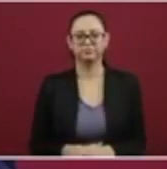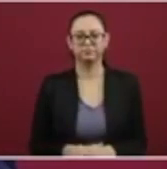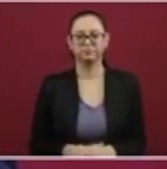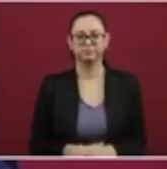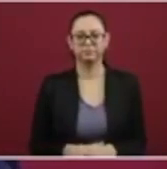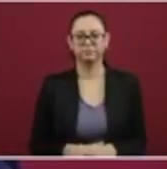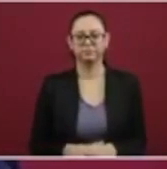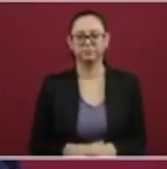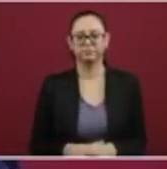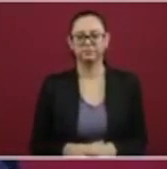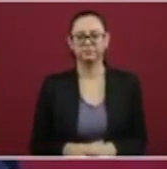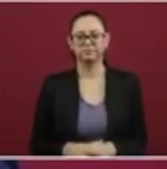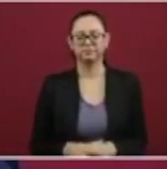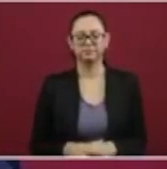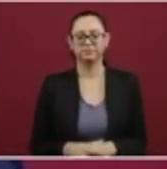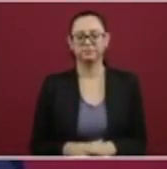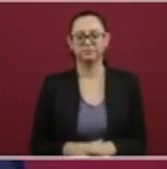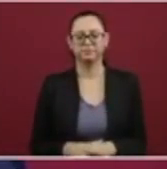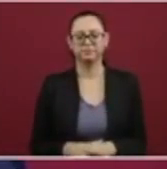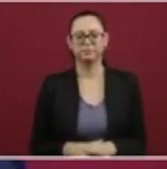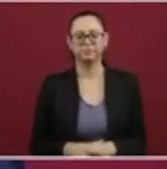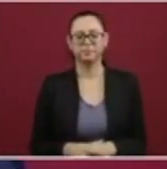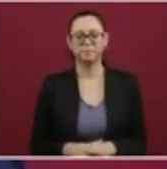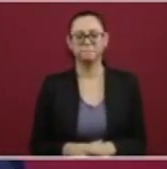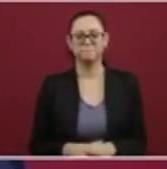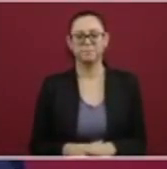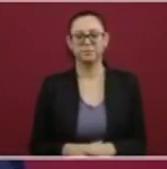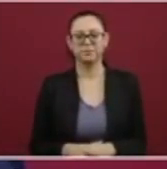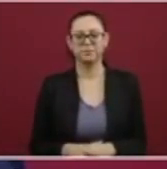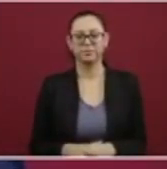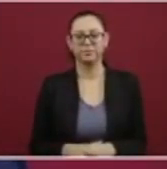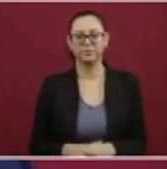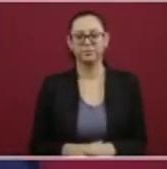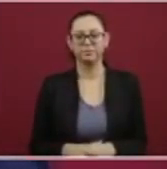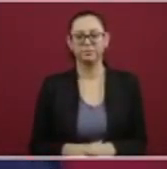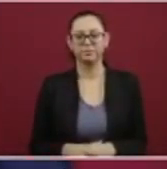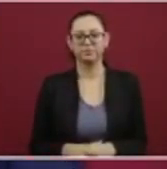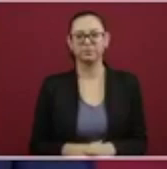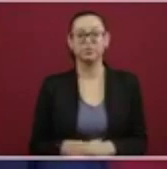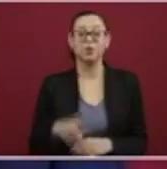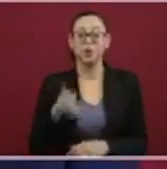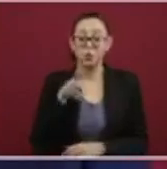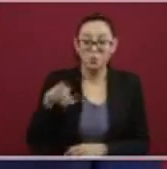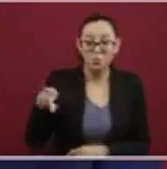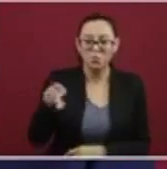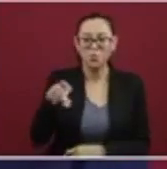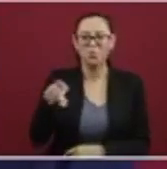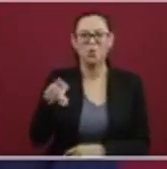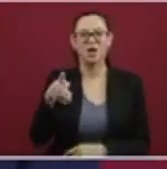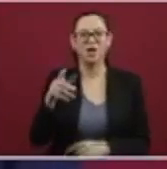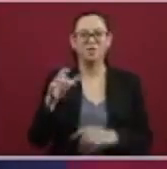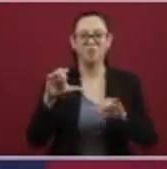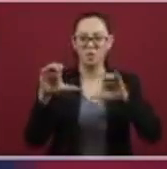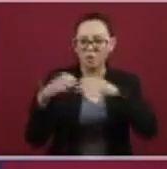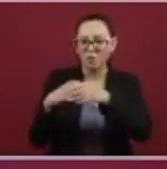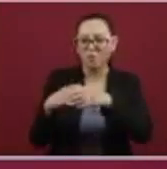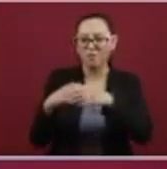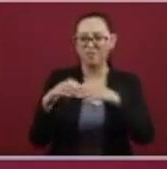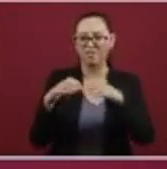a las madres de los pueblos, de las